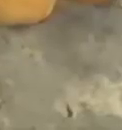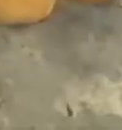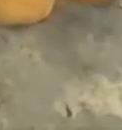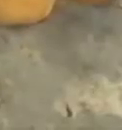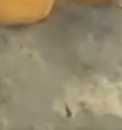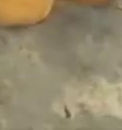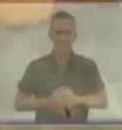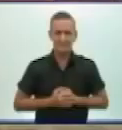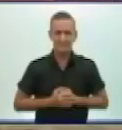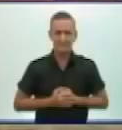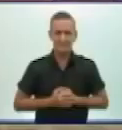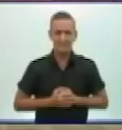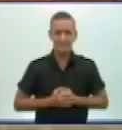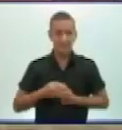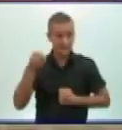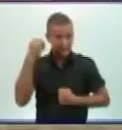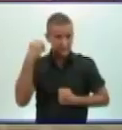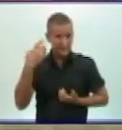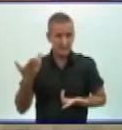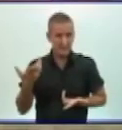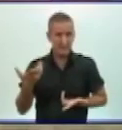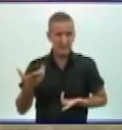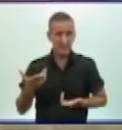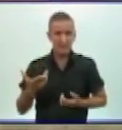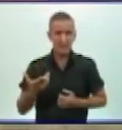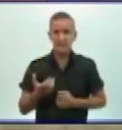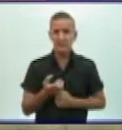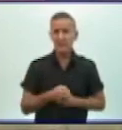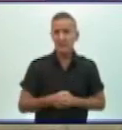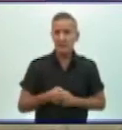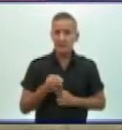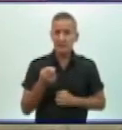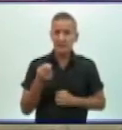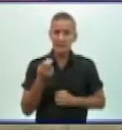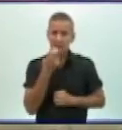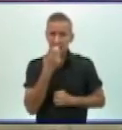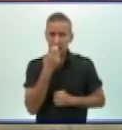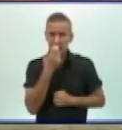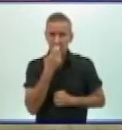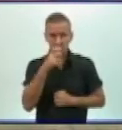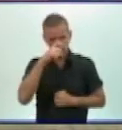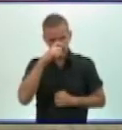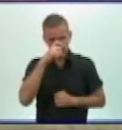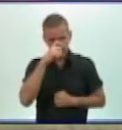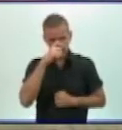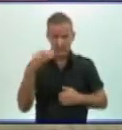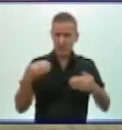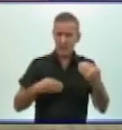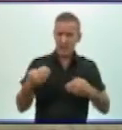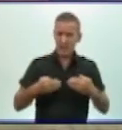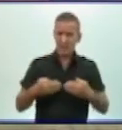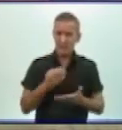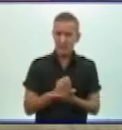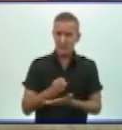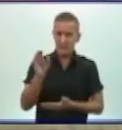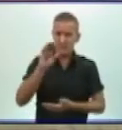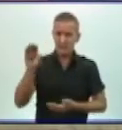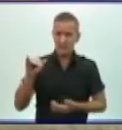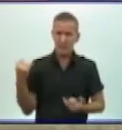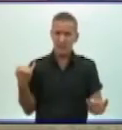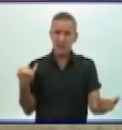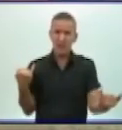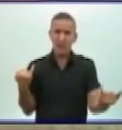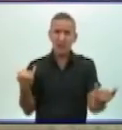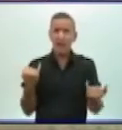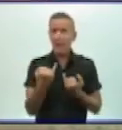Bueno, muchachos, ya sabemos que desde edades tempranas en las escuelas nos asignan diferentes actividades para promover un poco el vínculo entre nosotros mismos, los